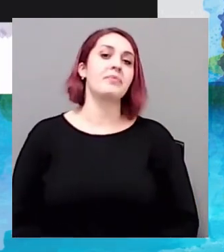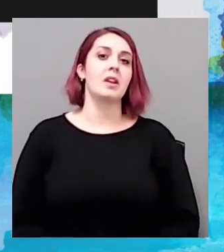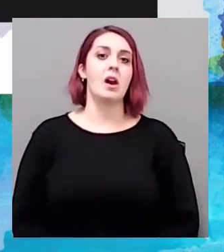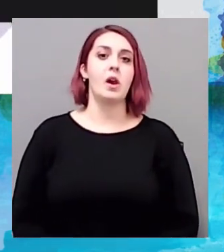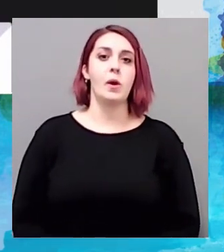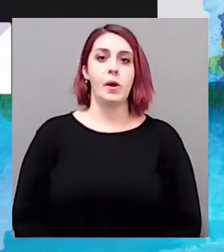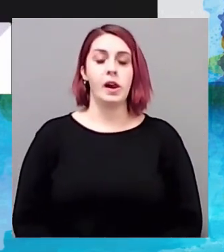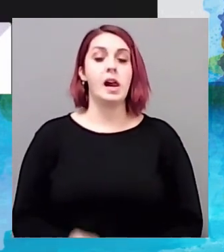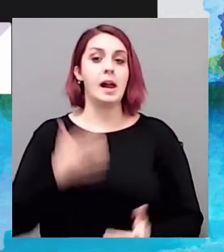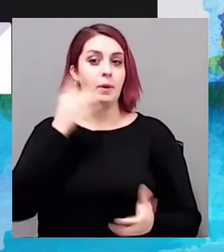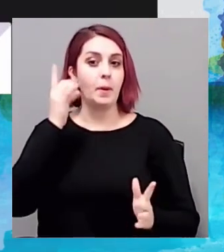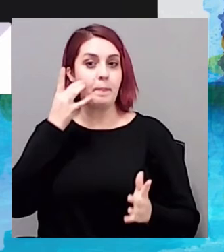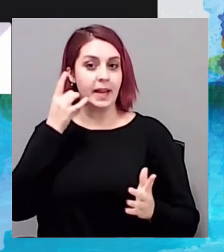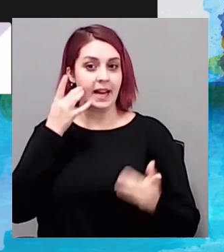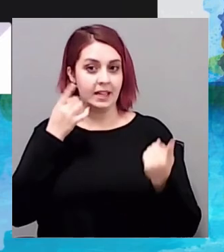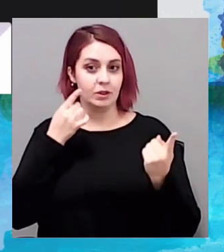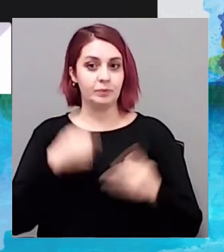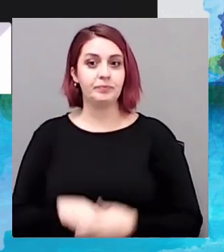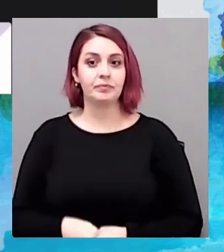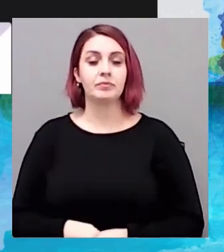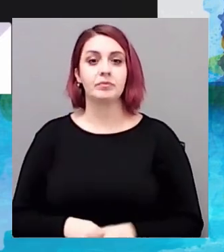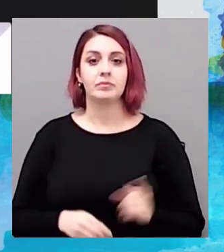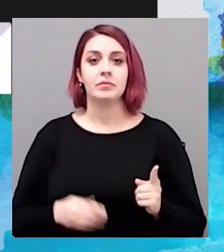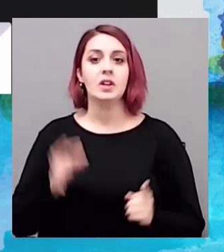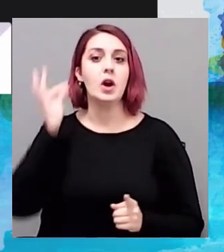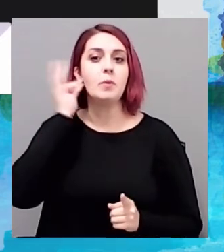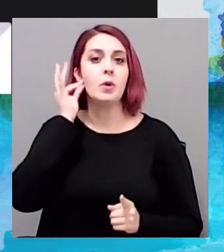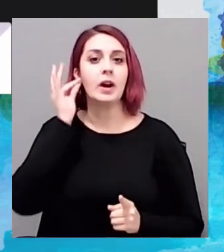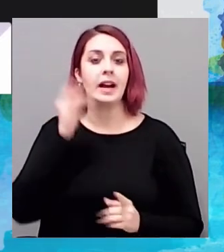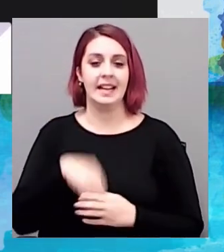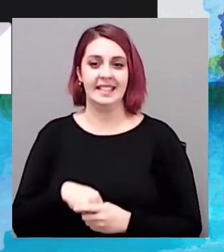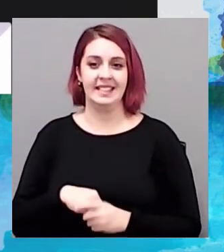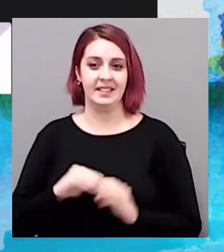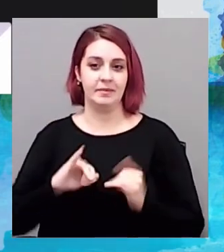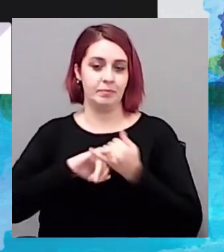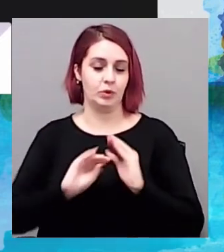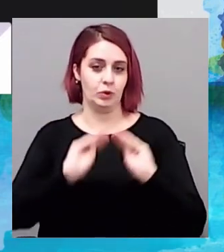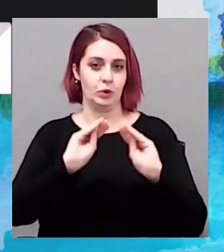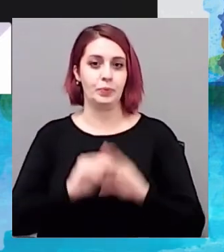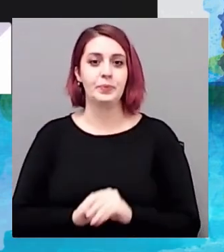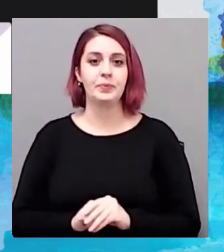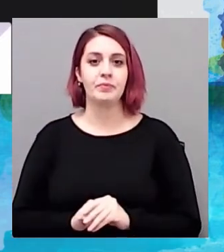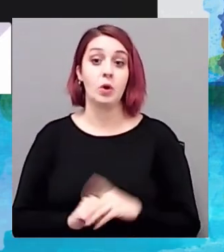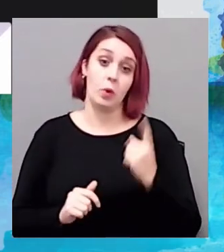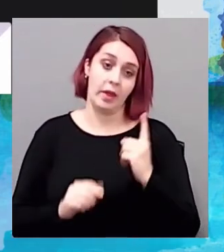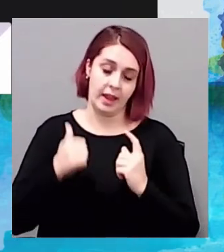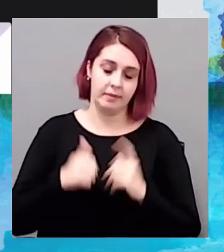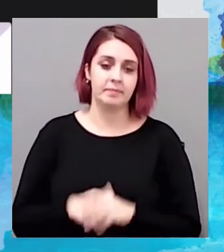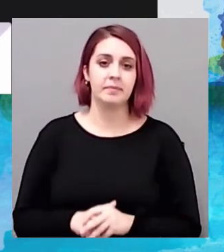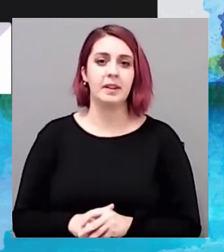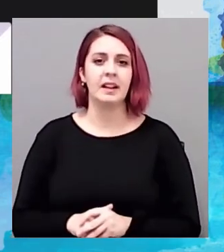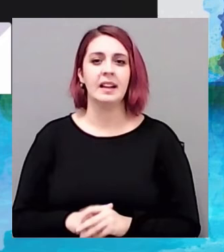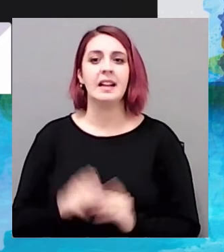de Picasso, una de sus mujeres, María Teresa, y También podemos hablar pues, de la